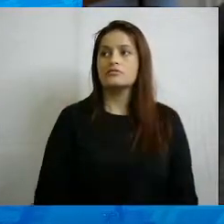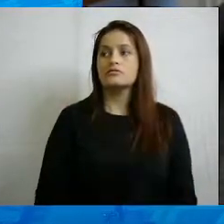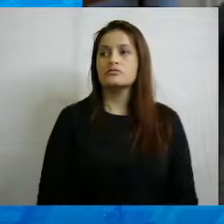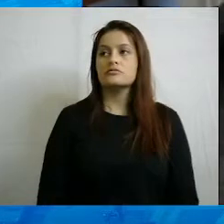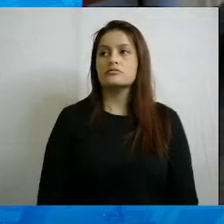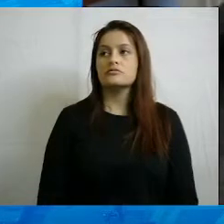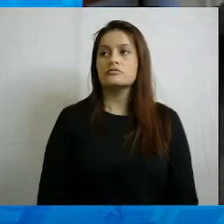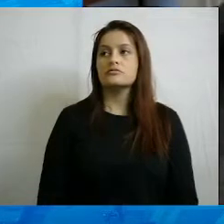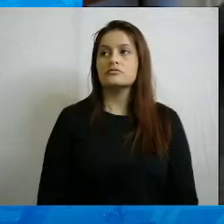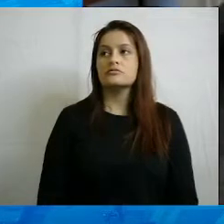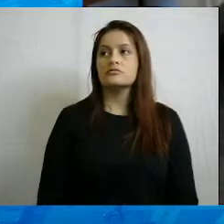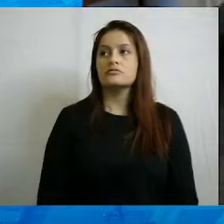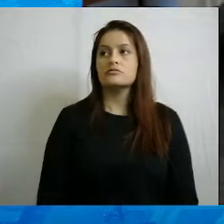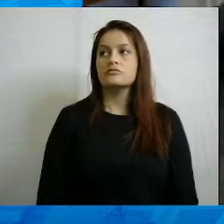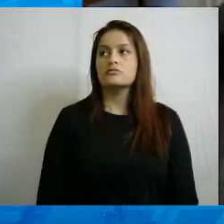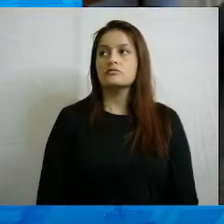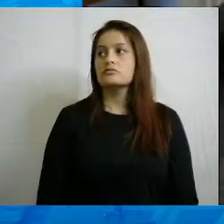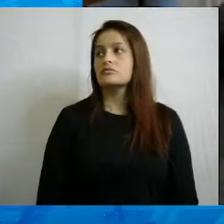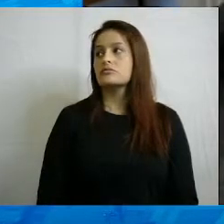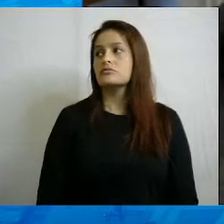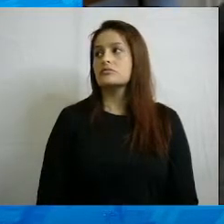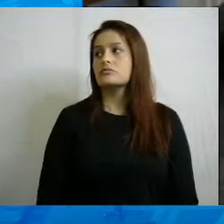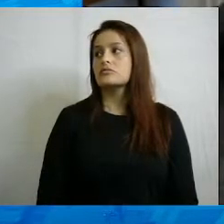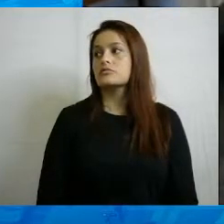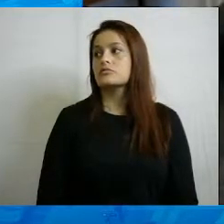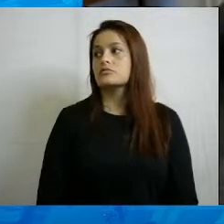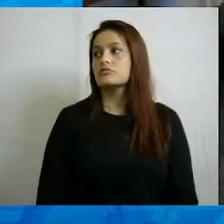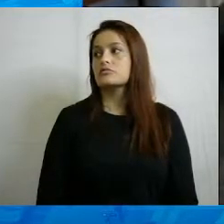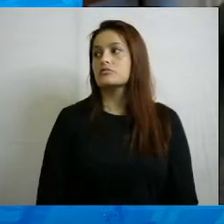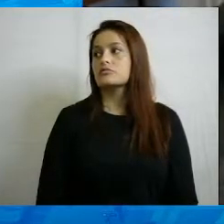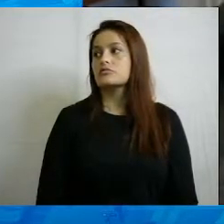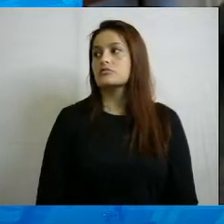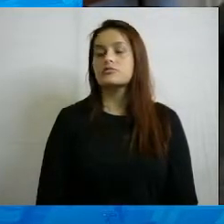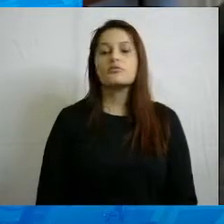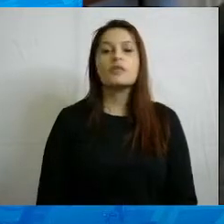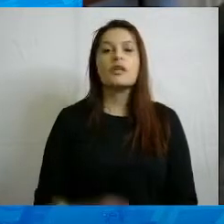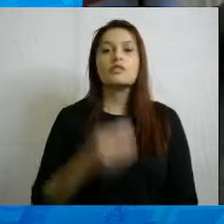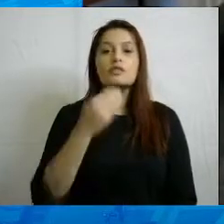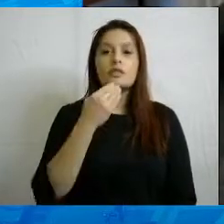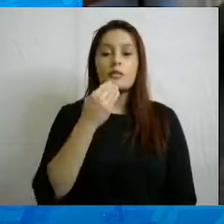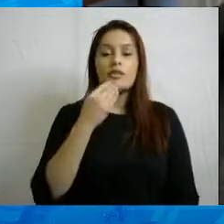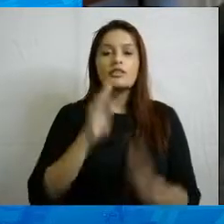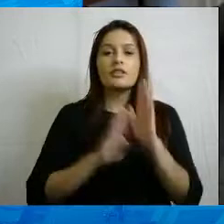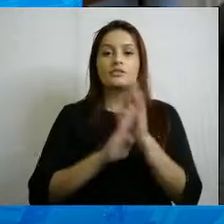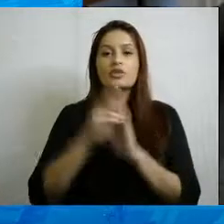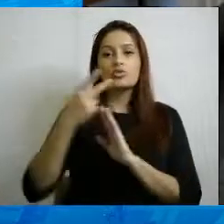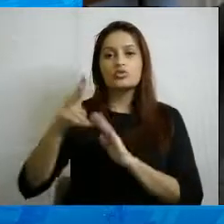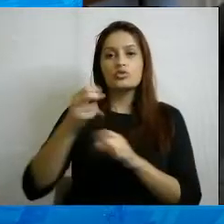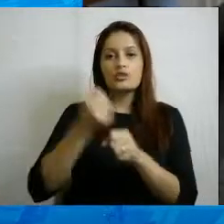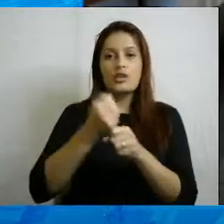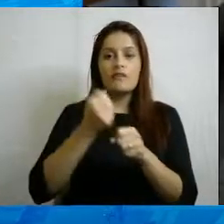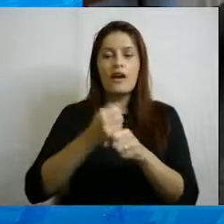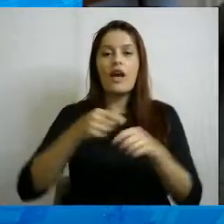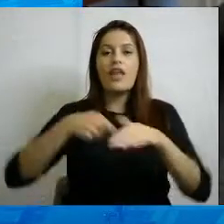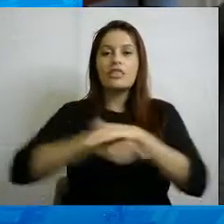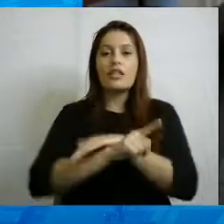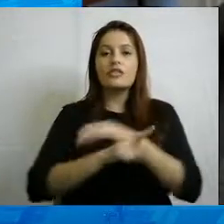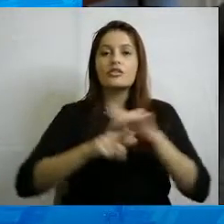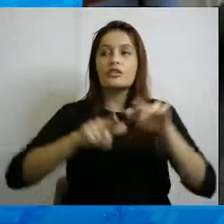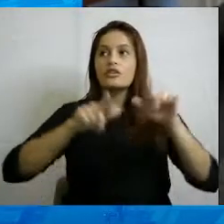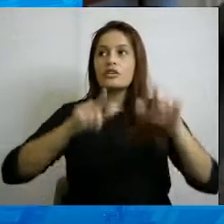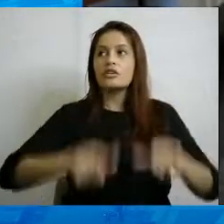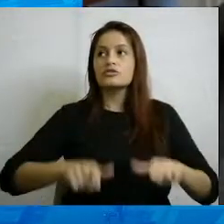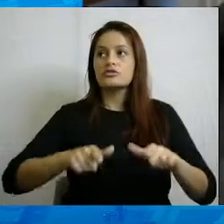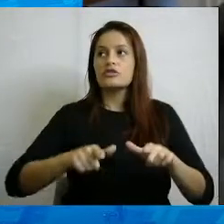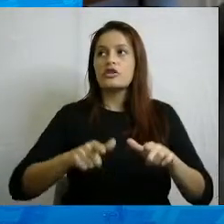proceso también de incorporación, de traspaso y de desarrollo de su labor al interior de la Dirección de Asesoría Jurídica.